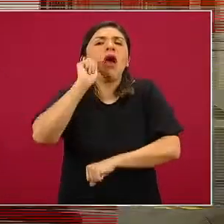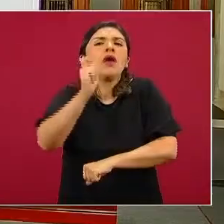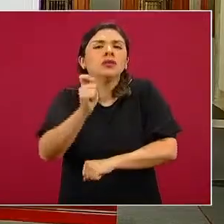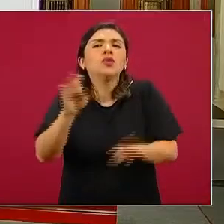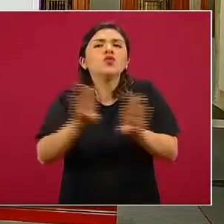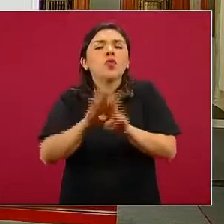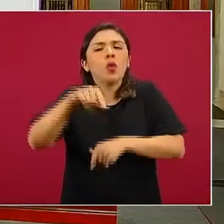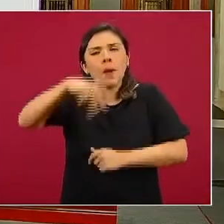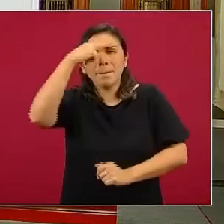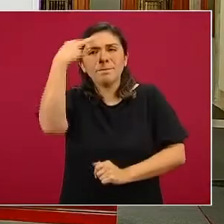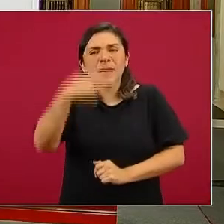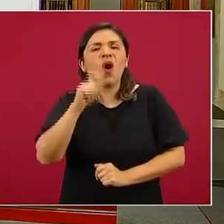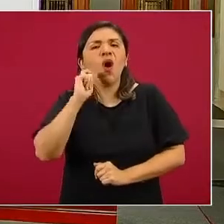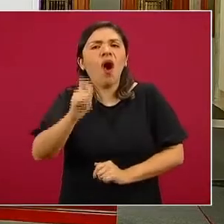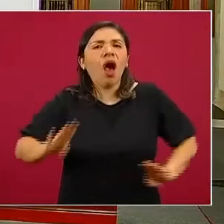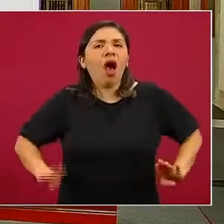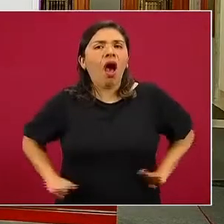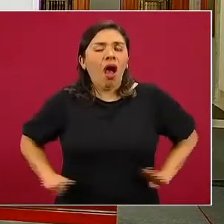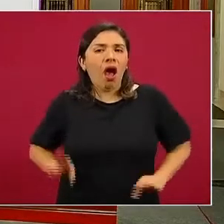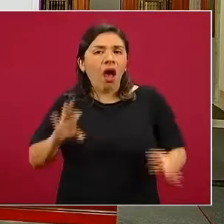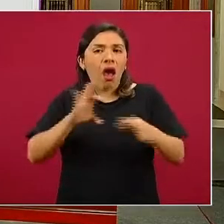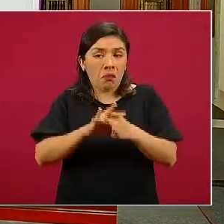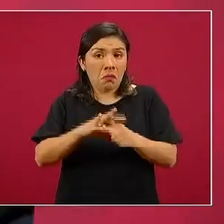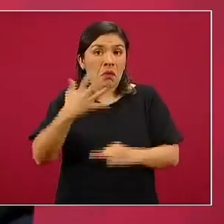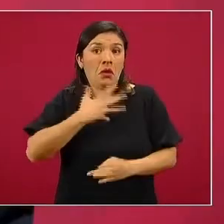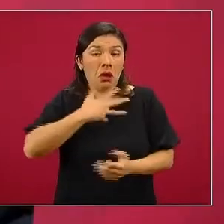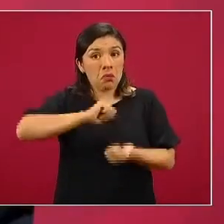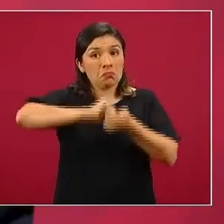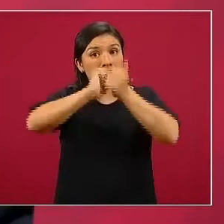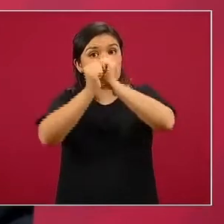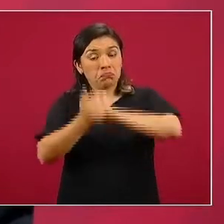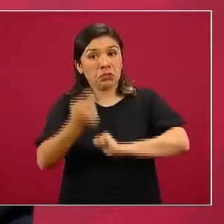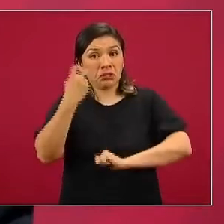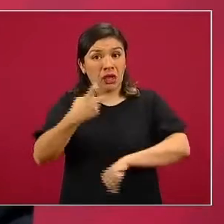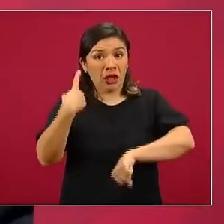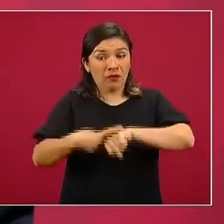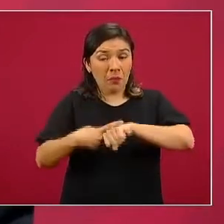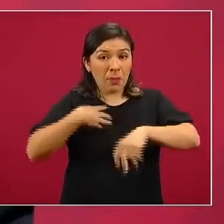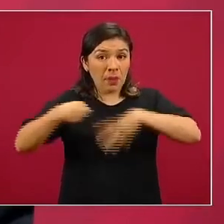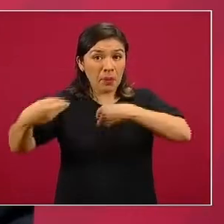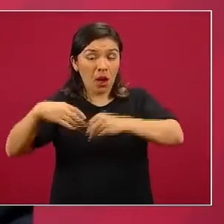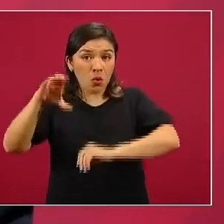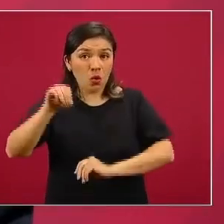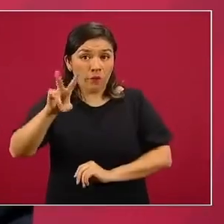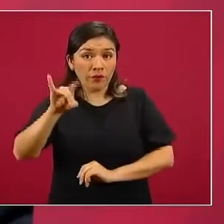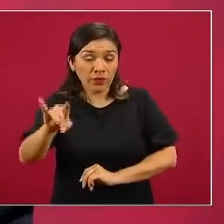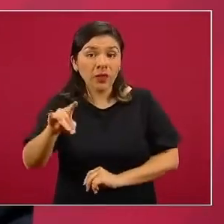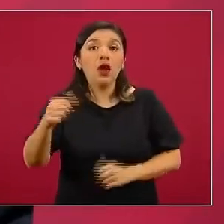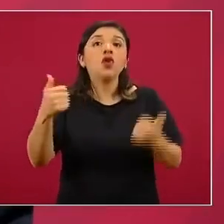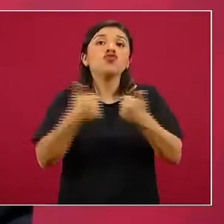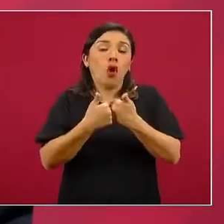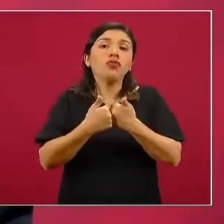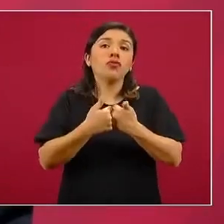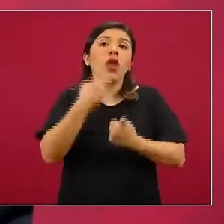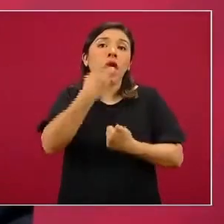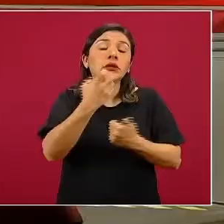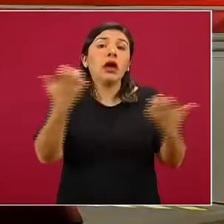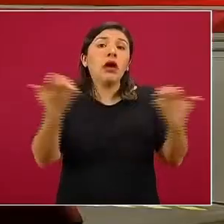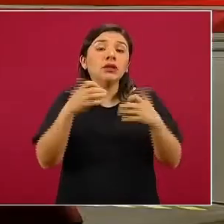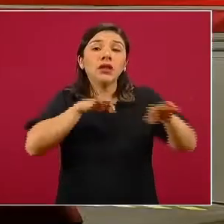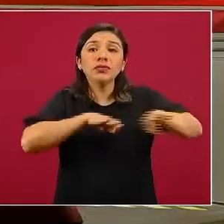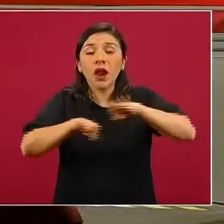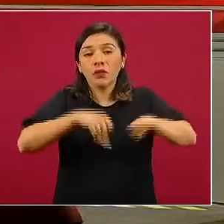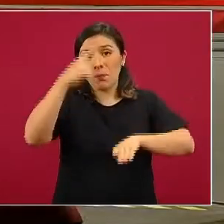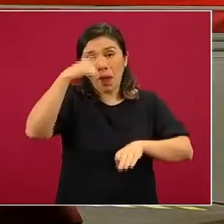en México y las consecuencias que ha tenido la epidemia de COVID sobre la práctica de